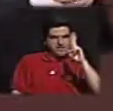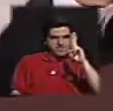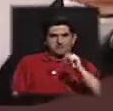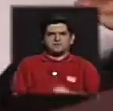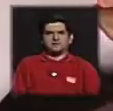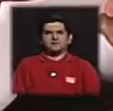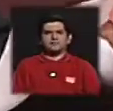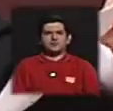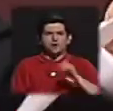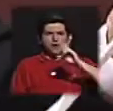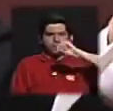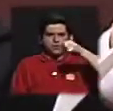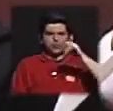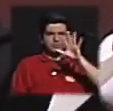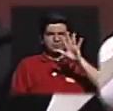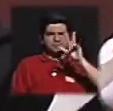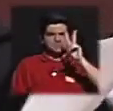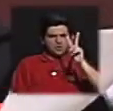la OJ